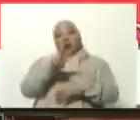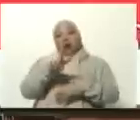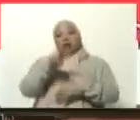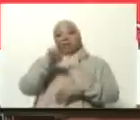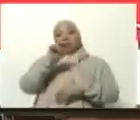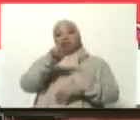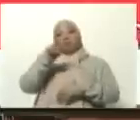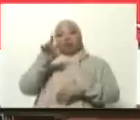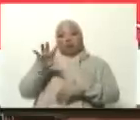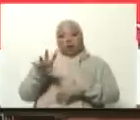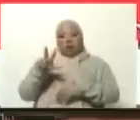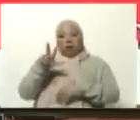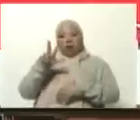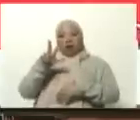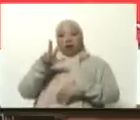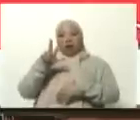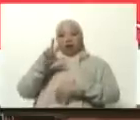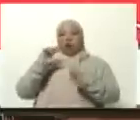2023